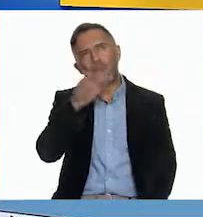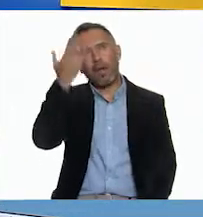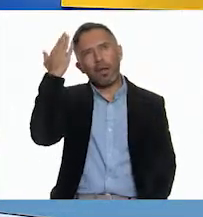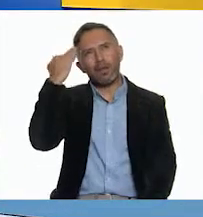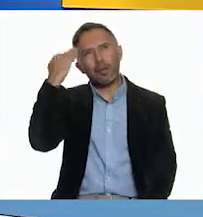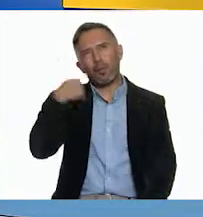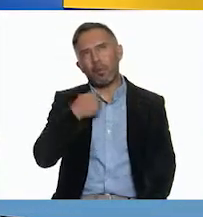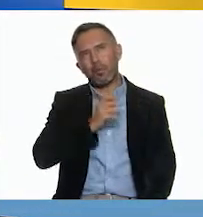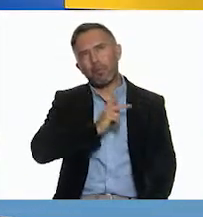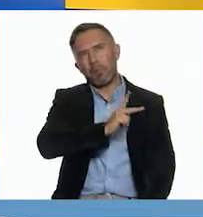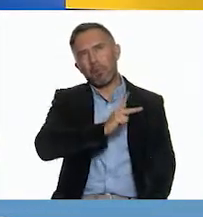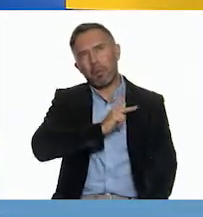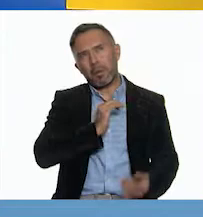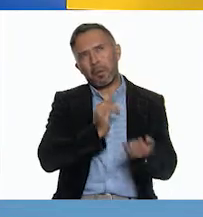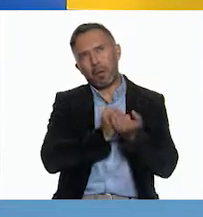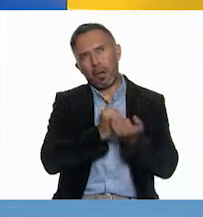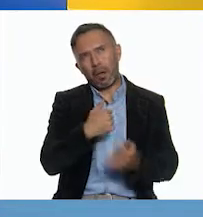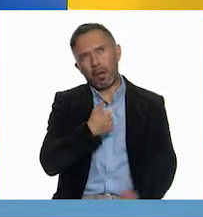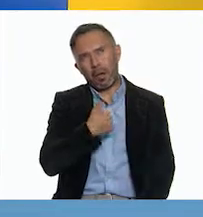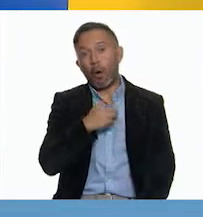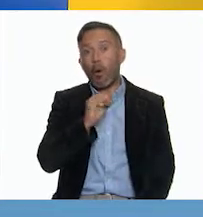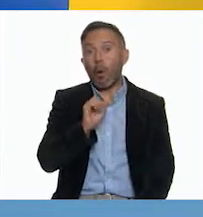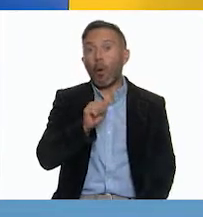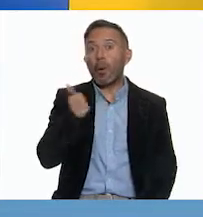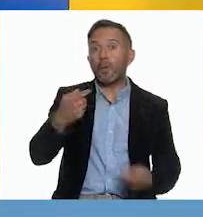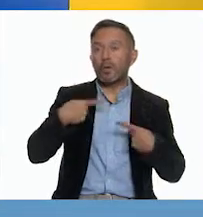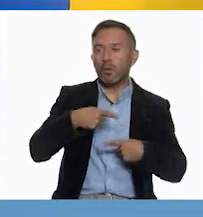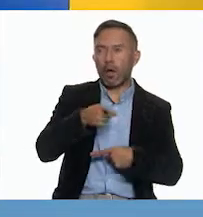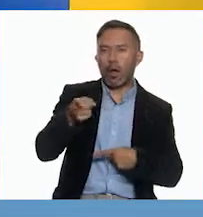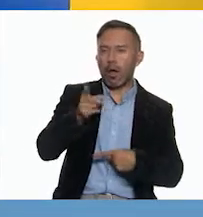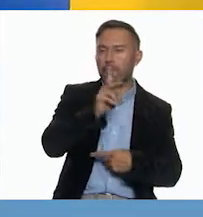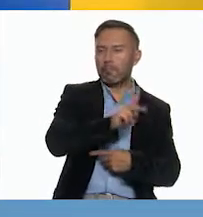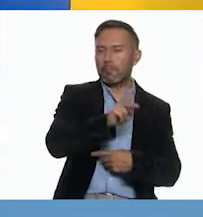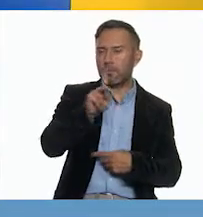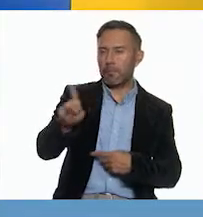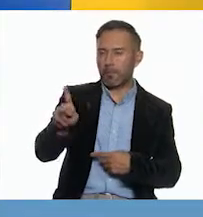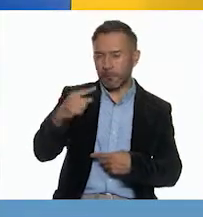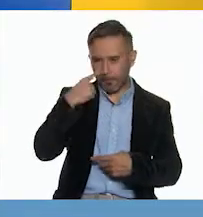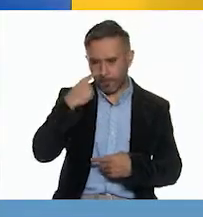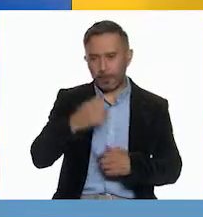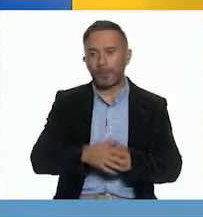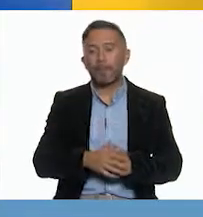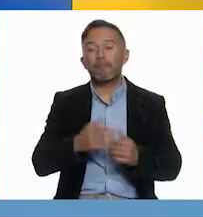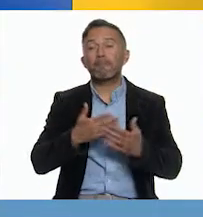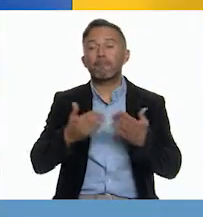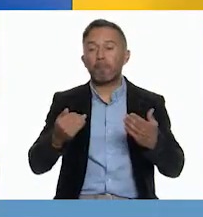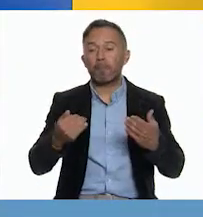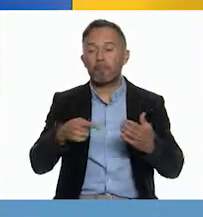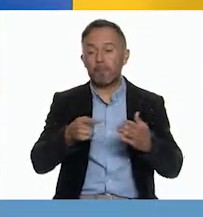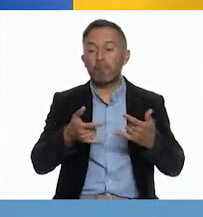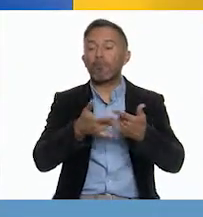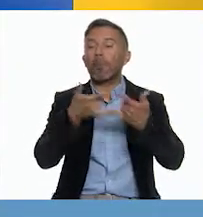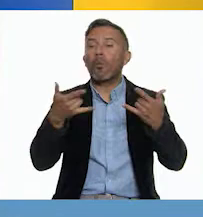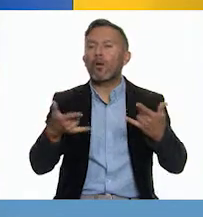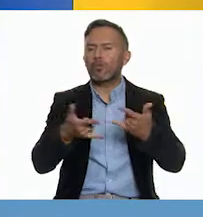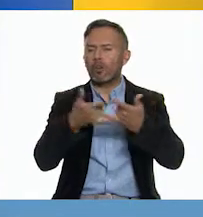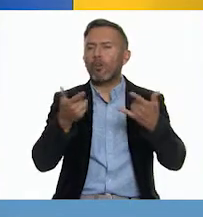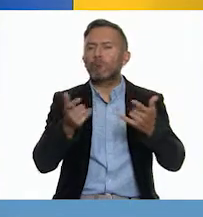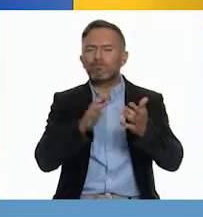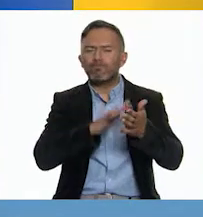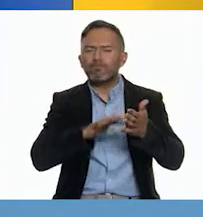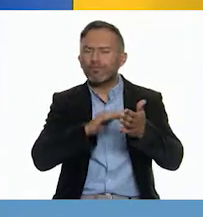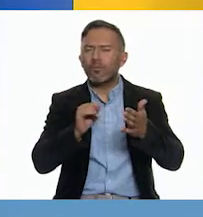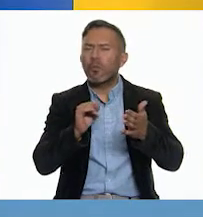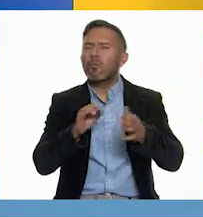nosotros. Pero les propongo que tratemos de descubrir las motivaciones de los personajes de este cuento. A ver